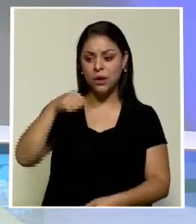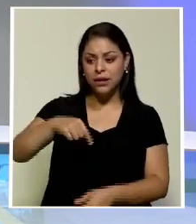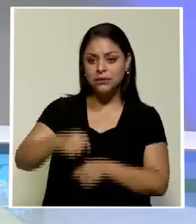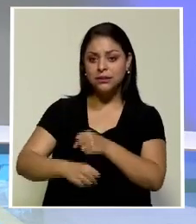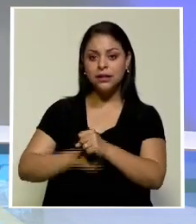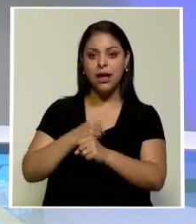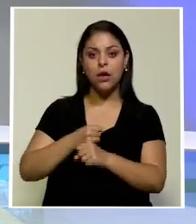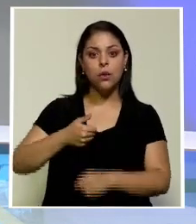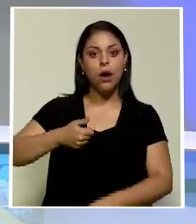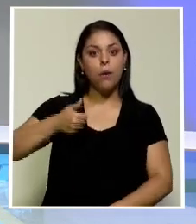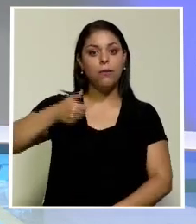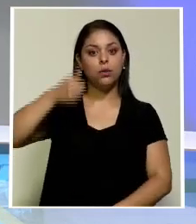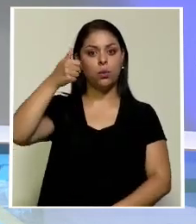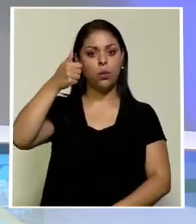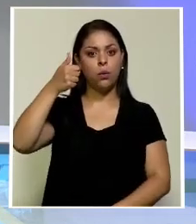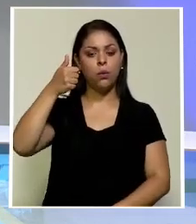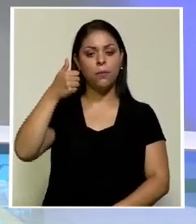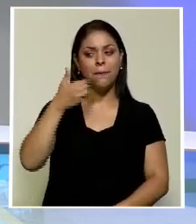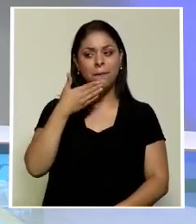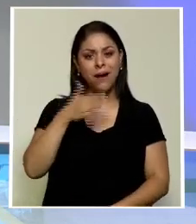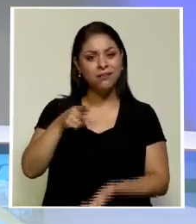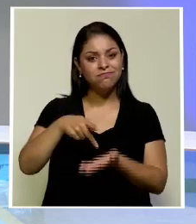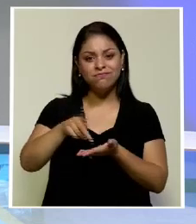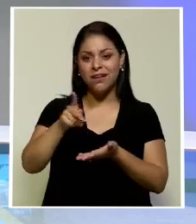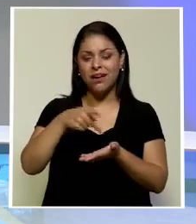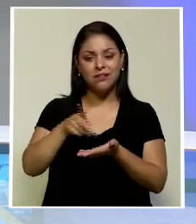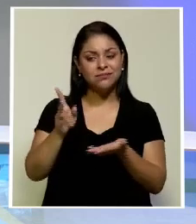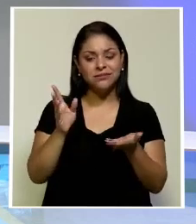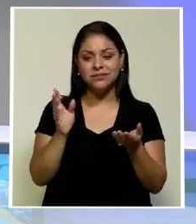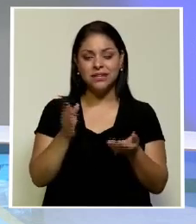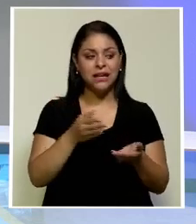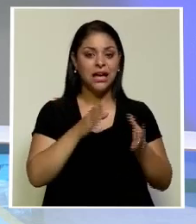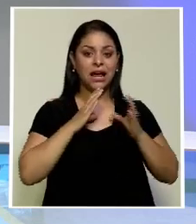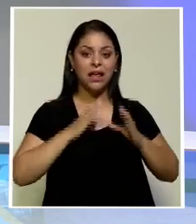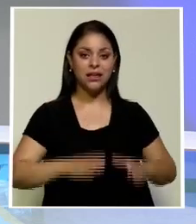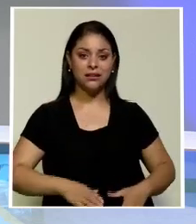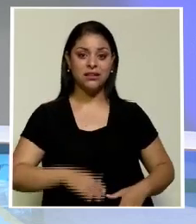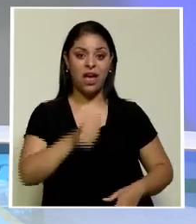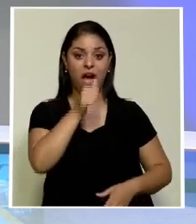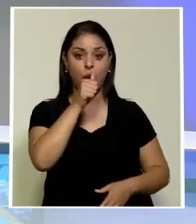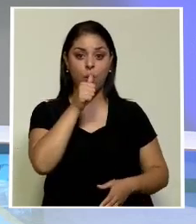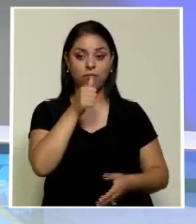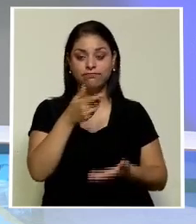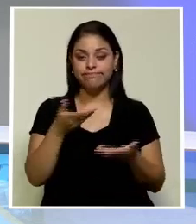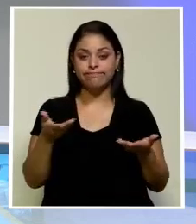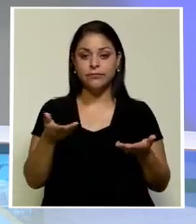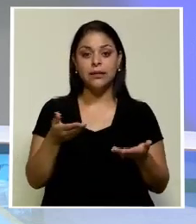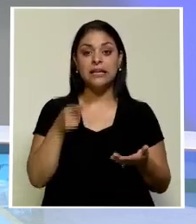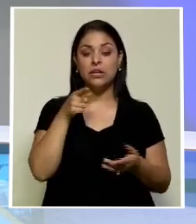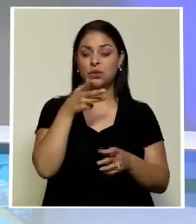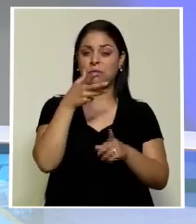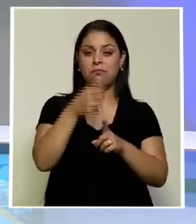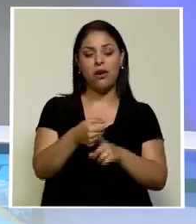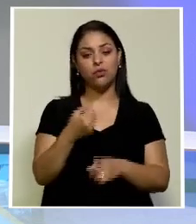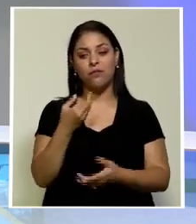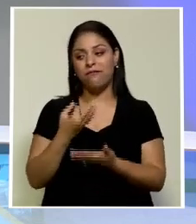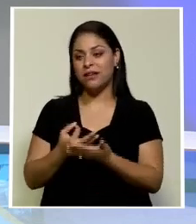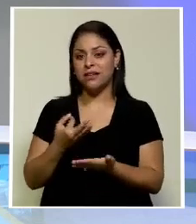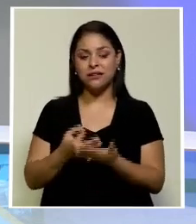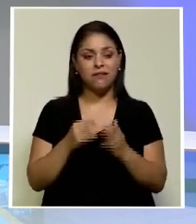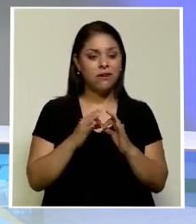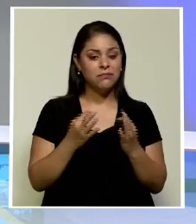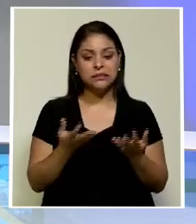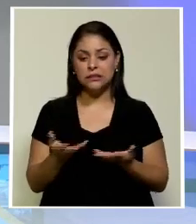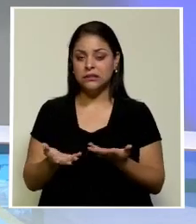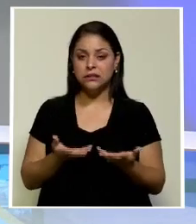la morosidad en clientes en servicio de agua. Esto debido al impacto que han tenido muchas familias en sus finanzas producto